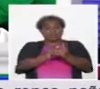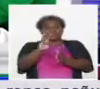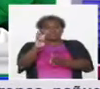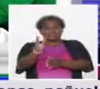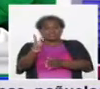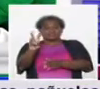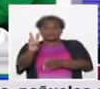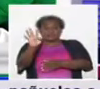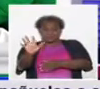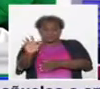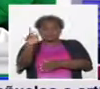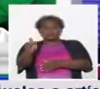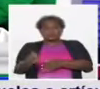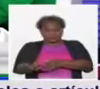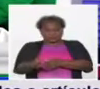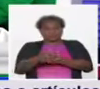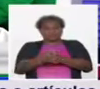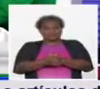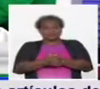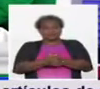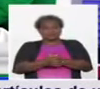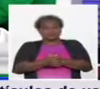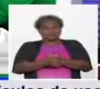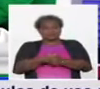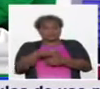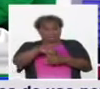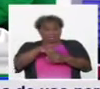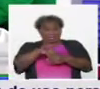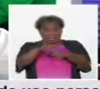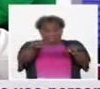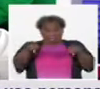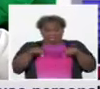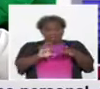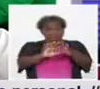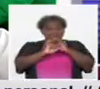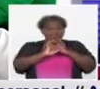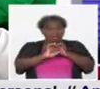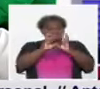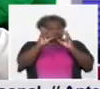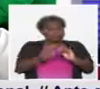111.325 personas. En terapia intensiva, una cifra muy elevada,